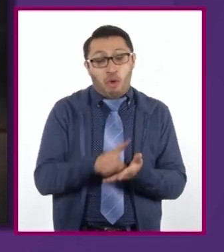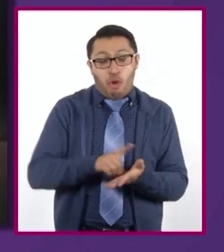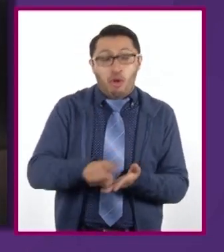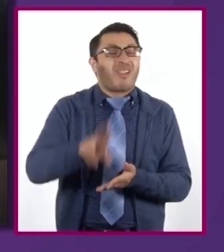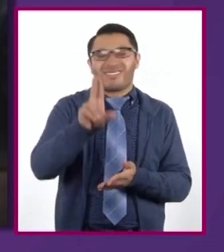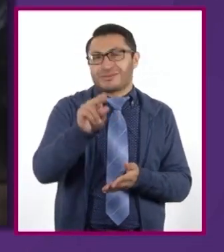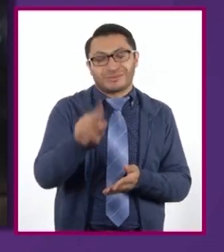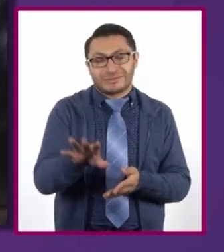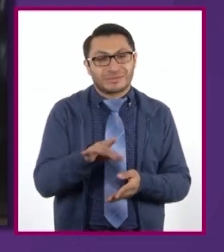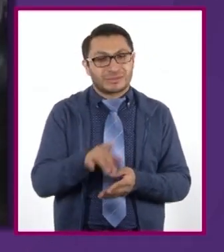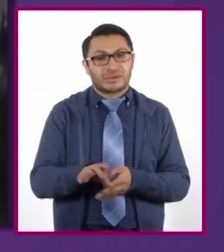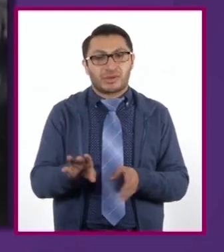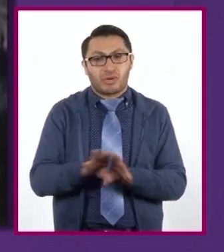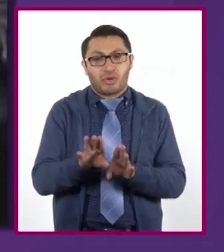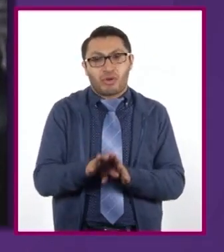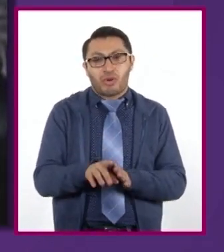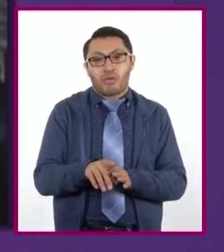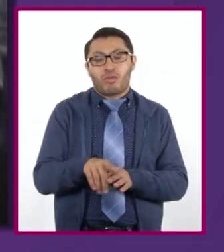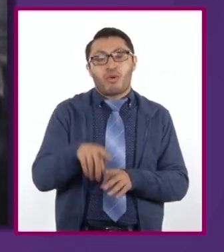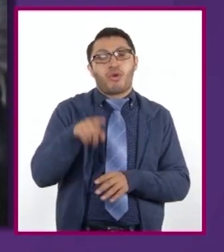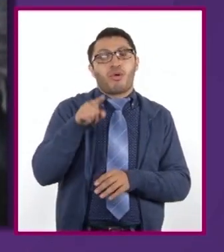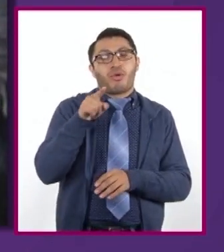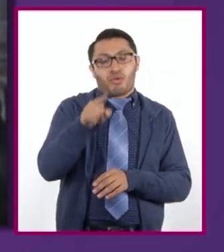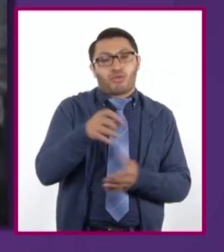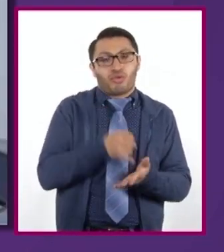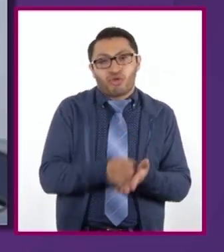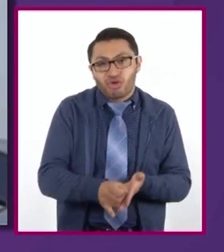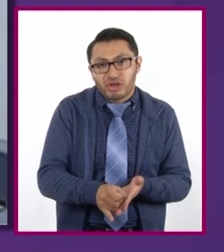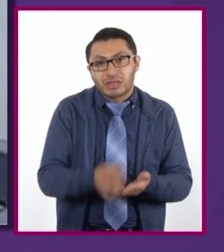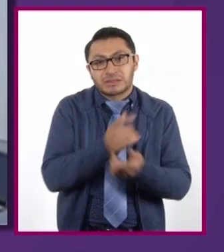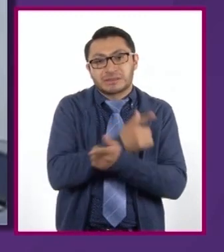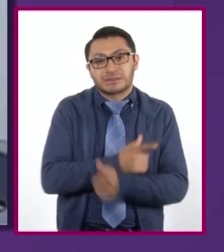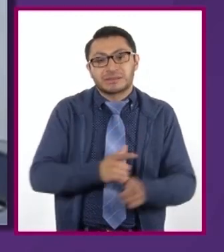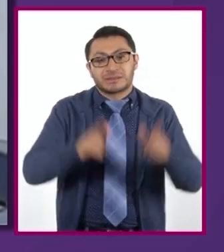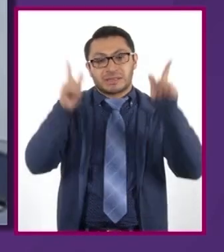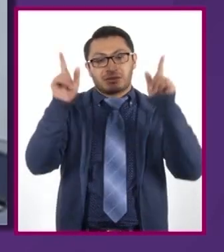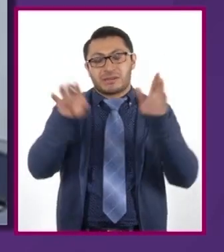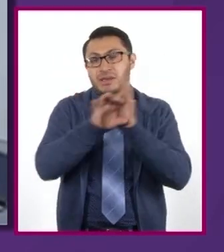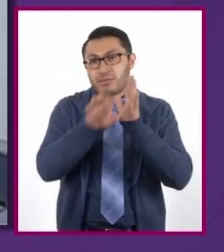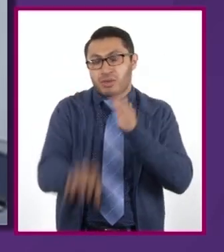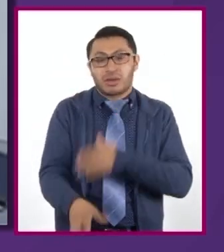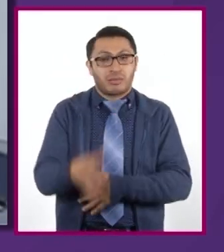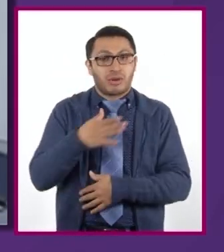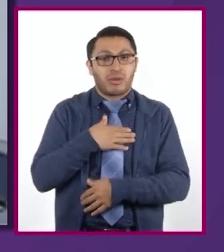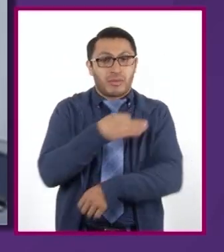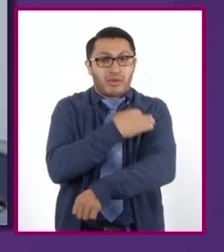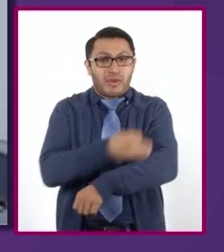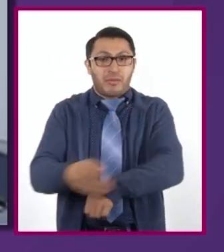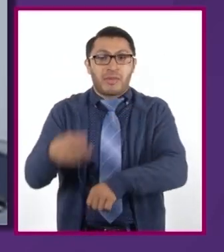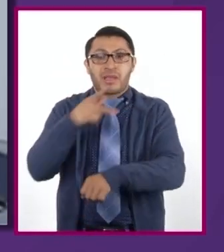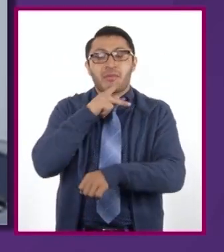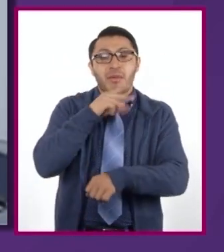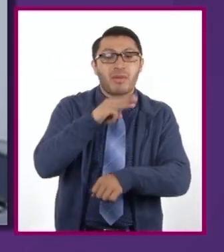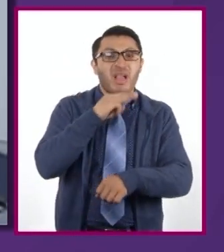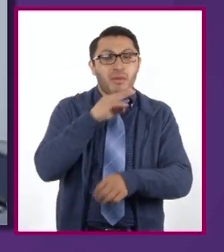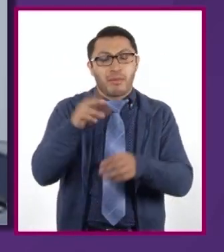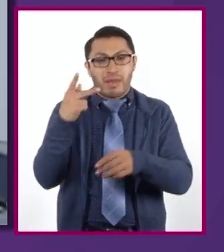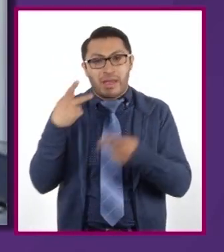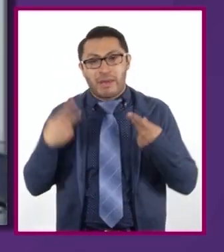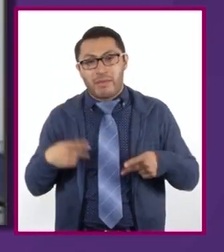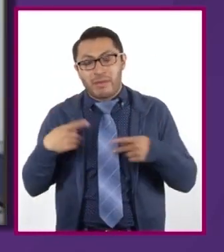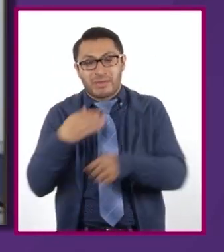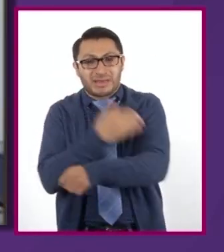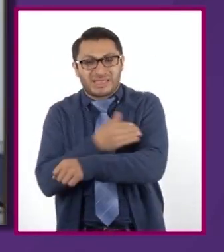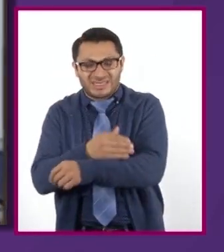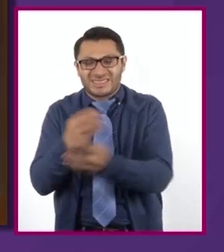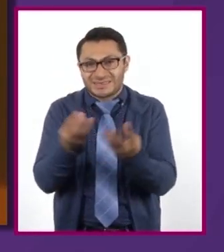¿no? O sea, o tienes que vestir así, tienes que usar esto. Por decir, por decir con mis papás, por las personas que me junto y todo eso, o